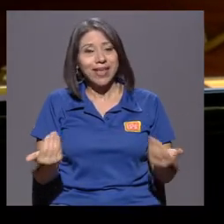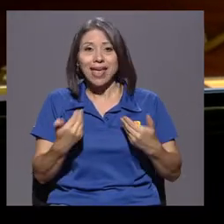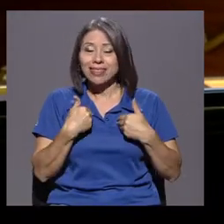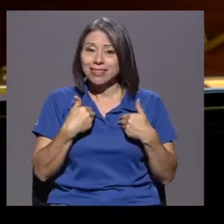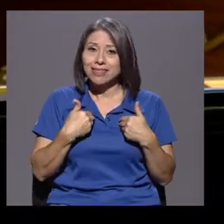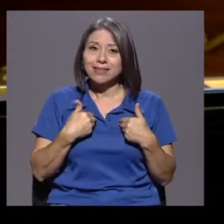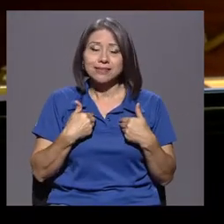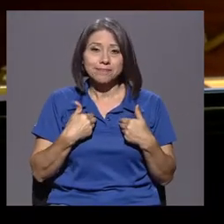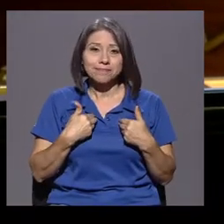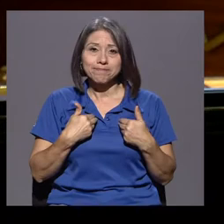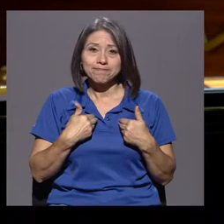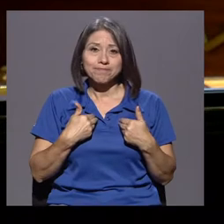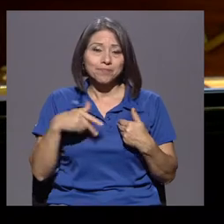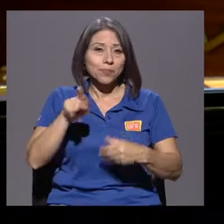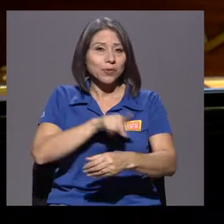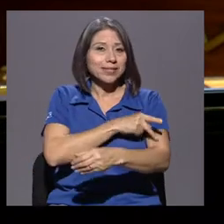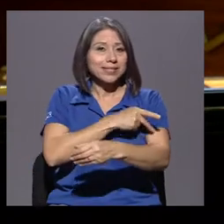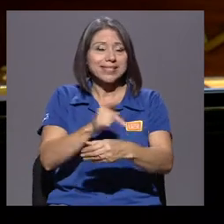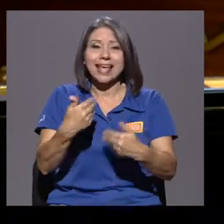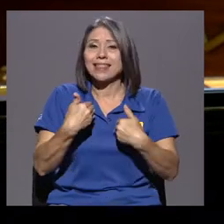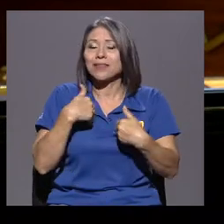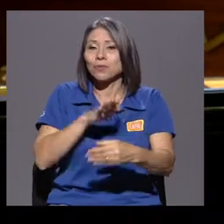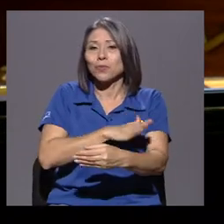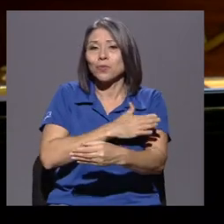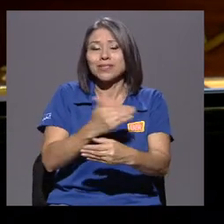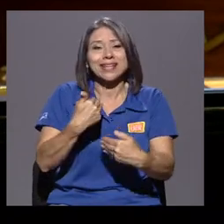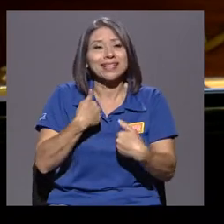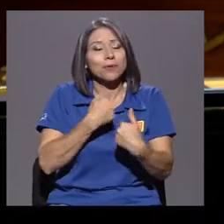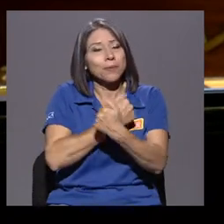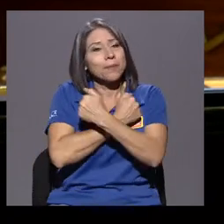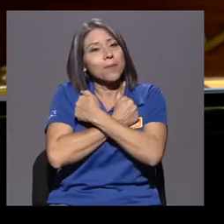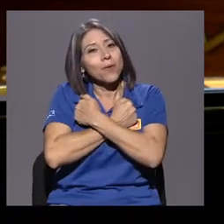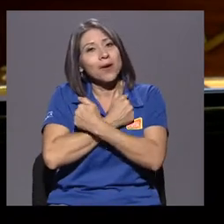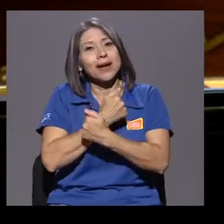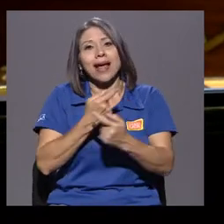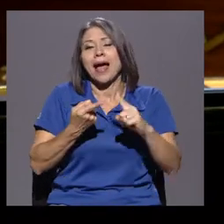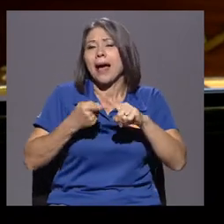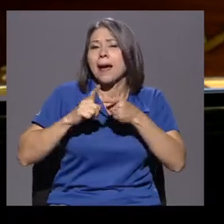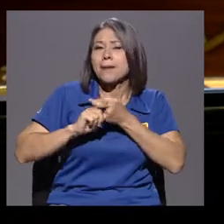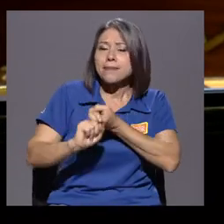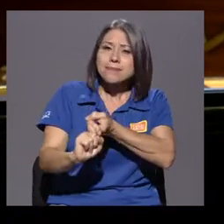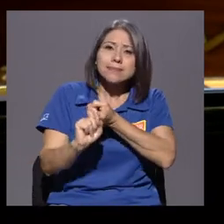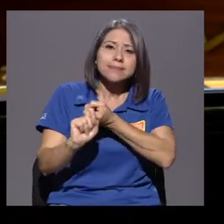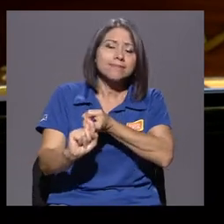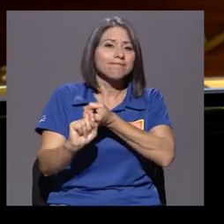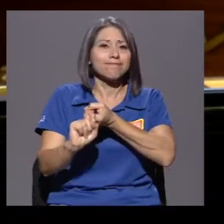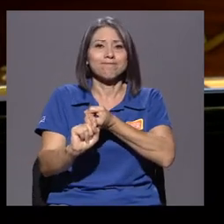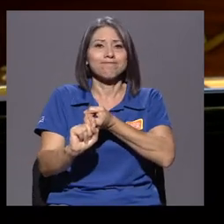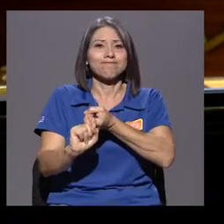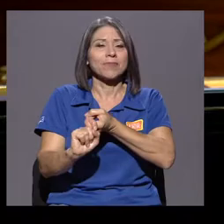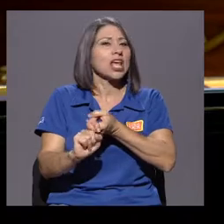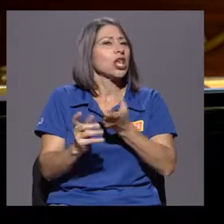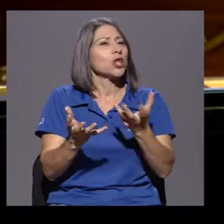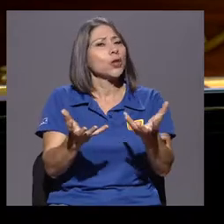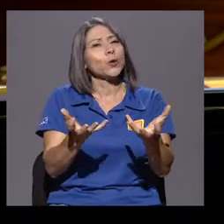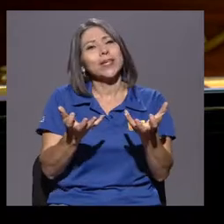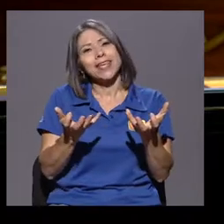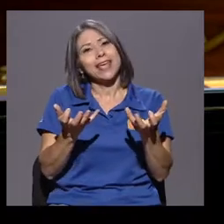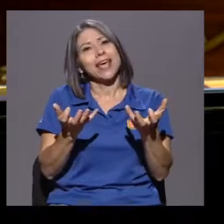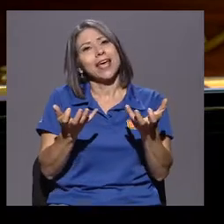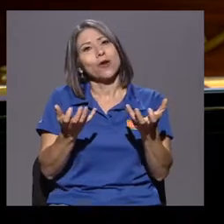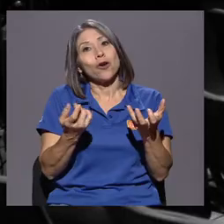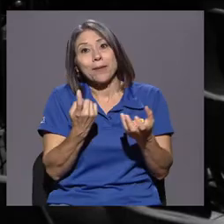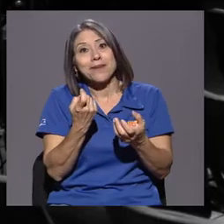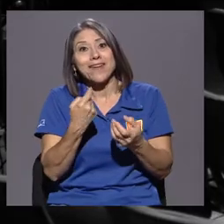tenido pues sí he tenido música he tenido amores tenido amigos de primera línea no quiero dejar de